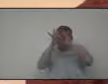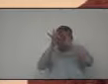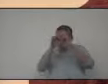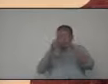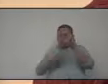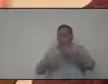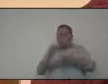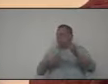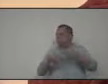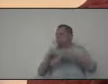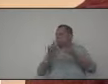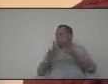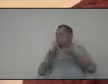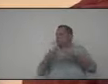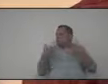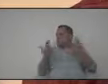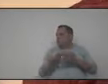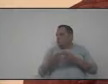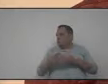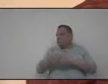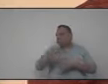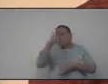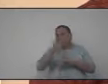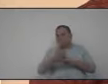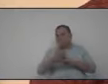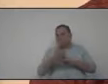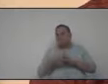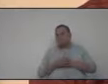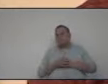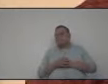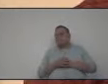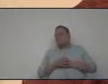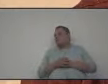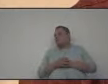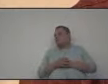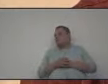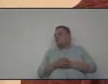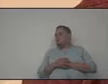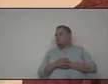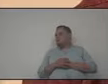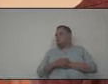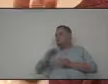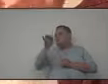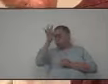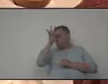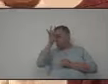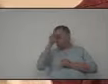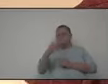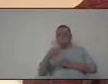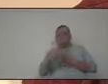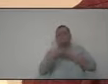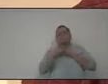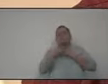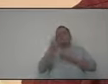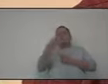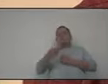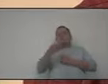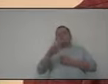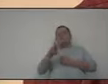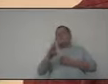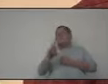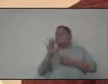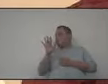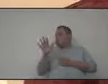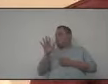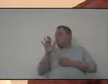tenido reunión y he hablado con directivos del hospital. Ellos no dan abasto a atender la cantidad de